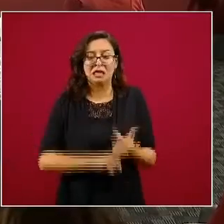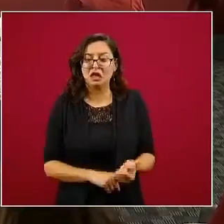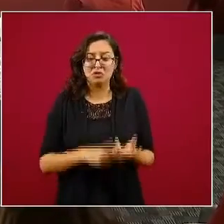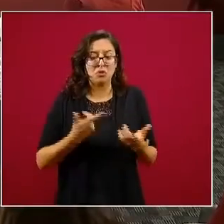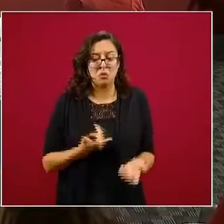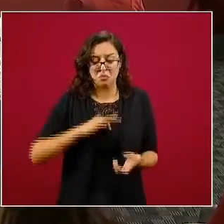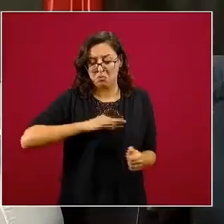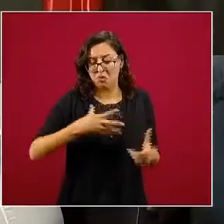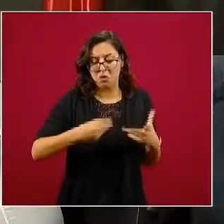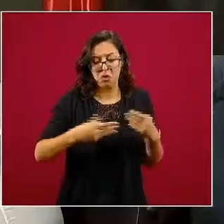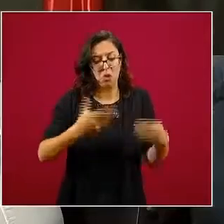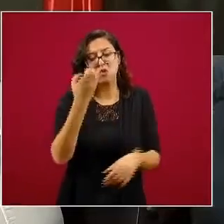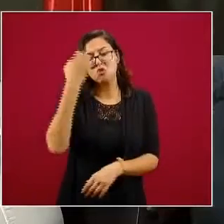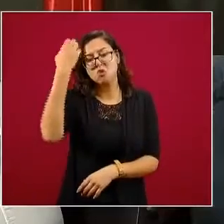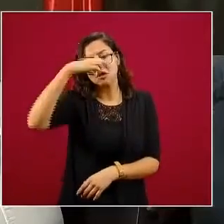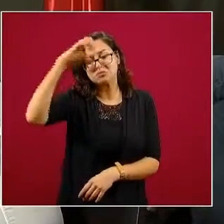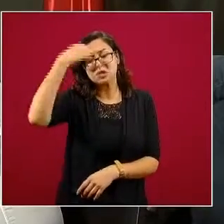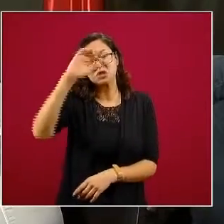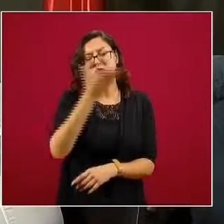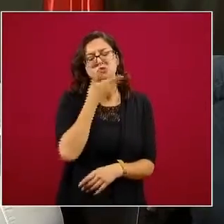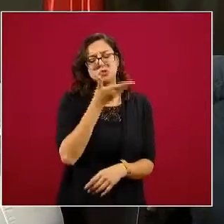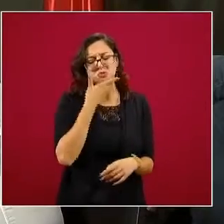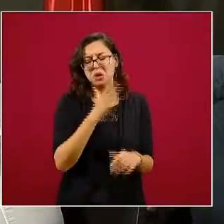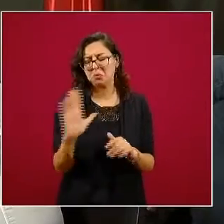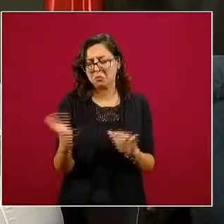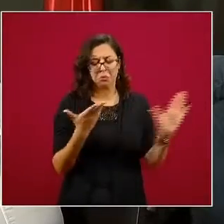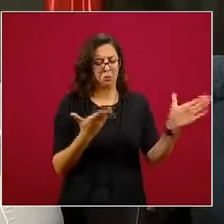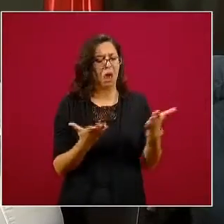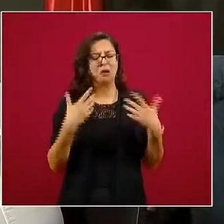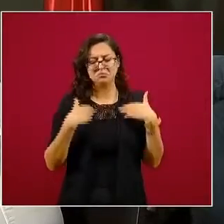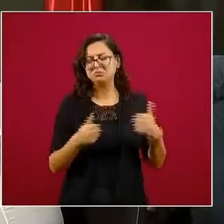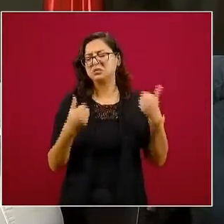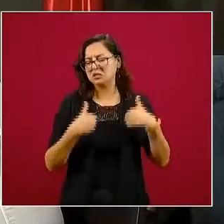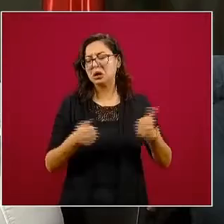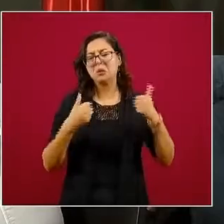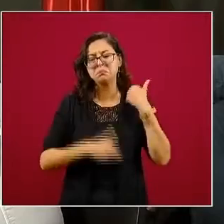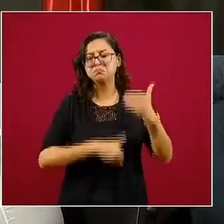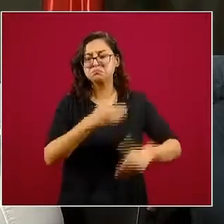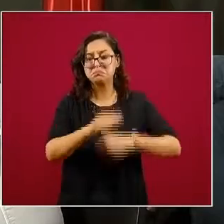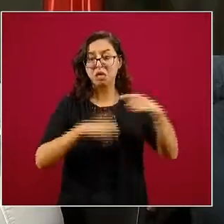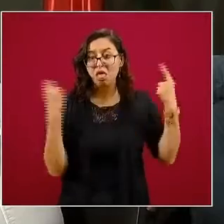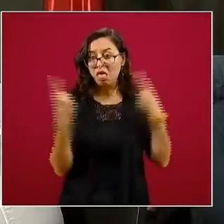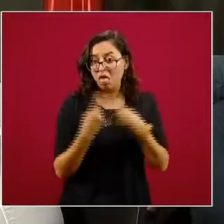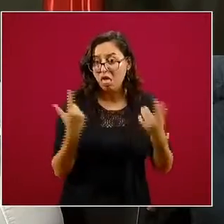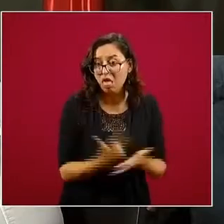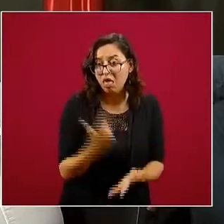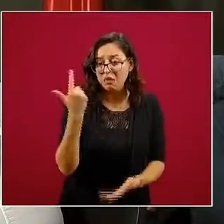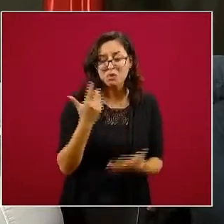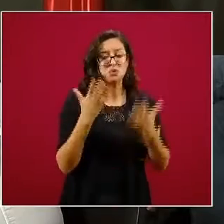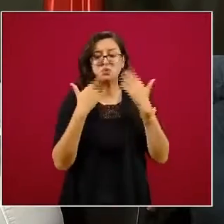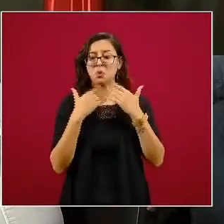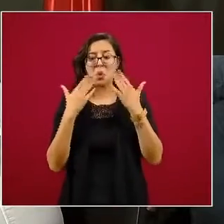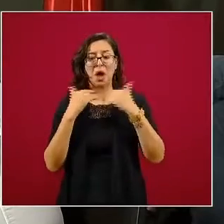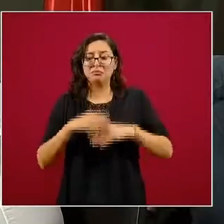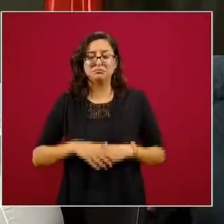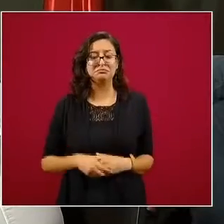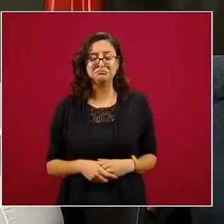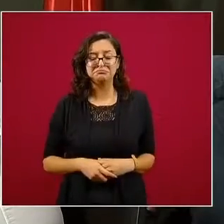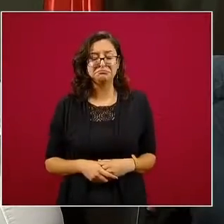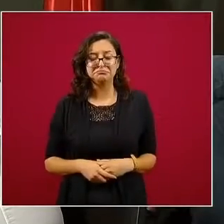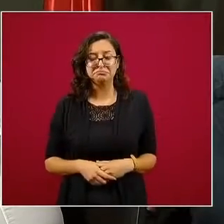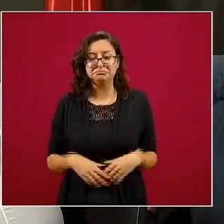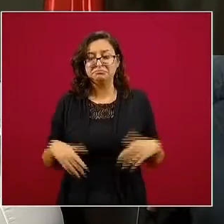logrado concretar estos proyectos, pareciera que no siguen encaminados a un mismo camino y es muy recurrente esta situación. Eso por un lado.